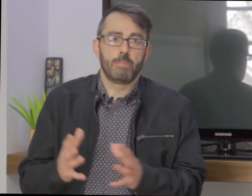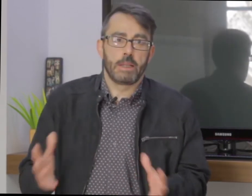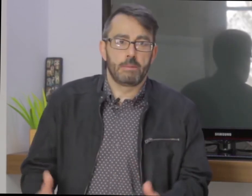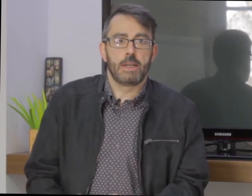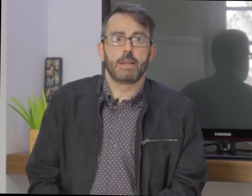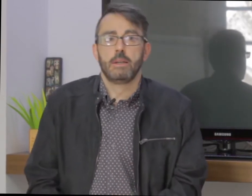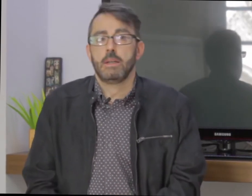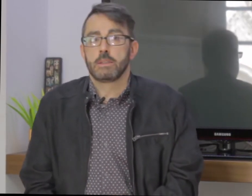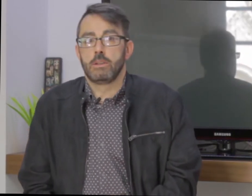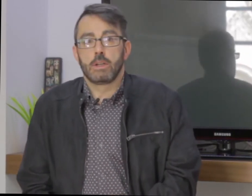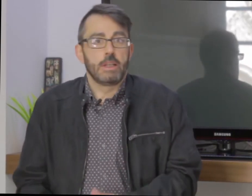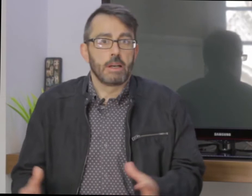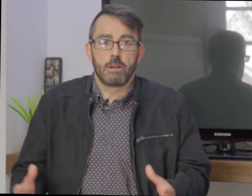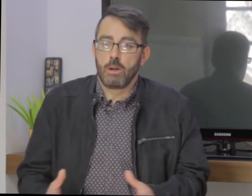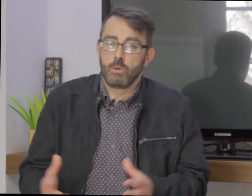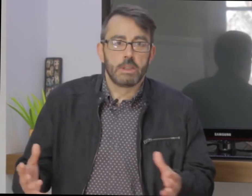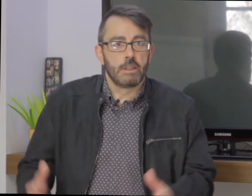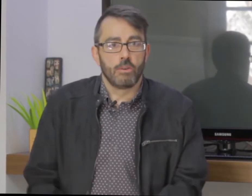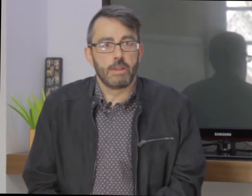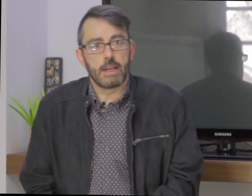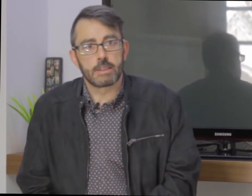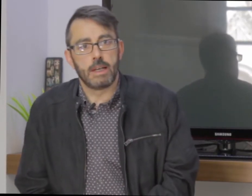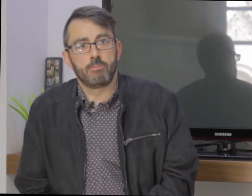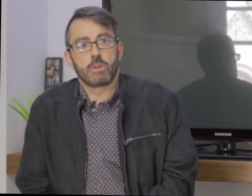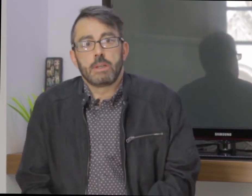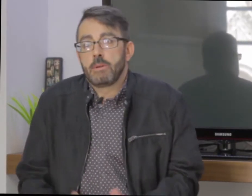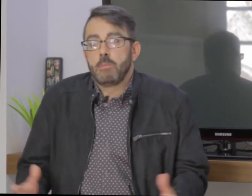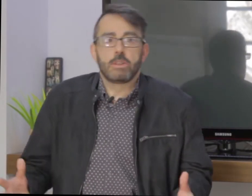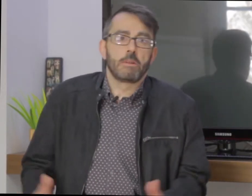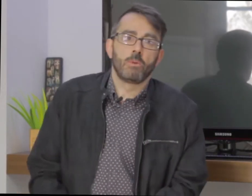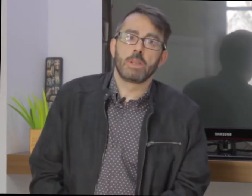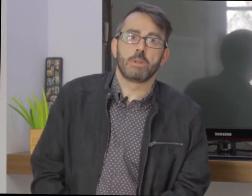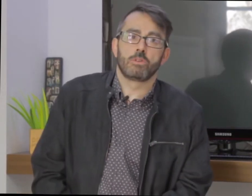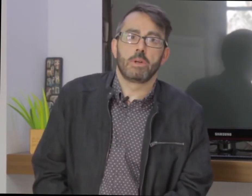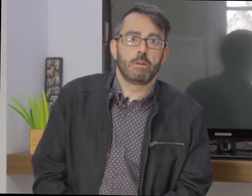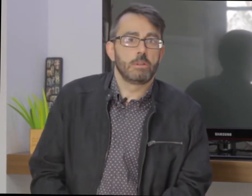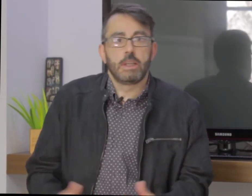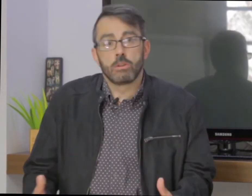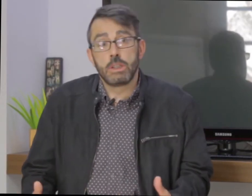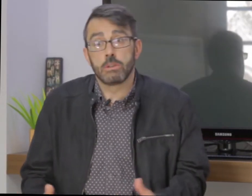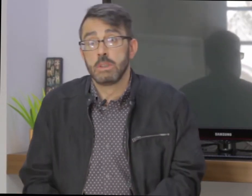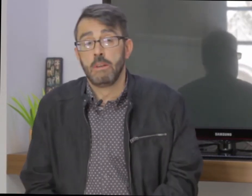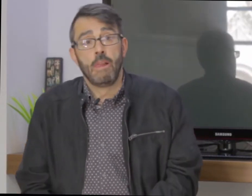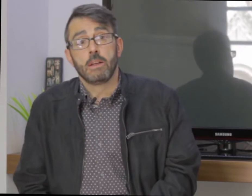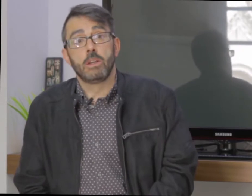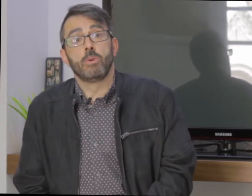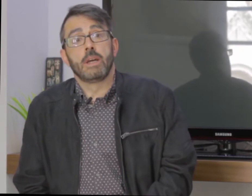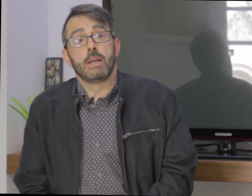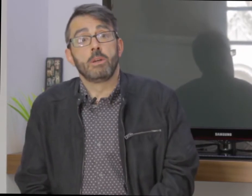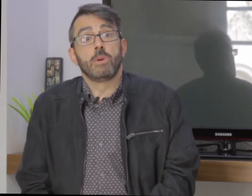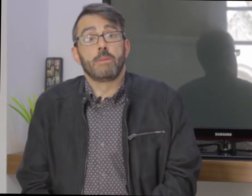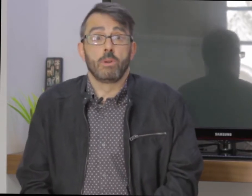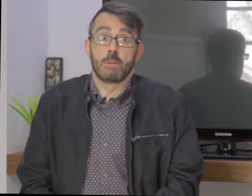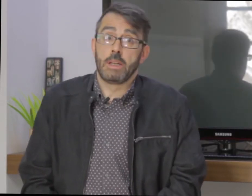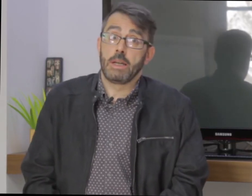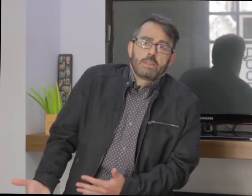ordenador para trabajar sino que tienen que hacerlo algunos desde el sofá de casa porque vienen en pisos de 50 metros cuadrados tienen dos hijos y no pueden